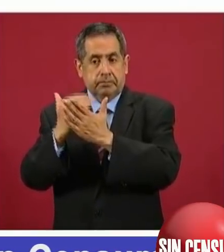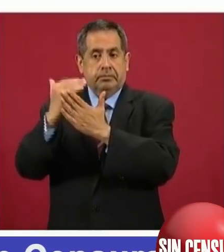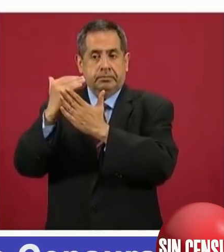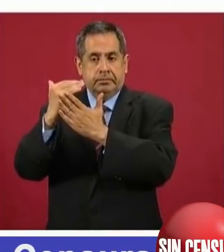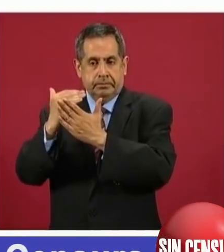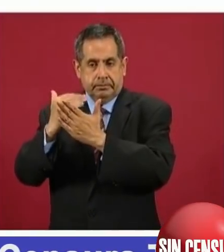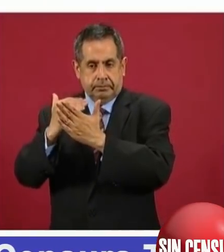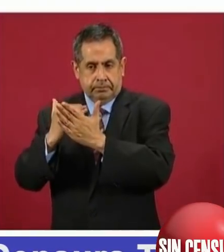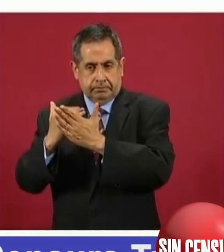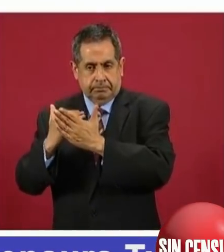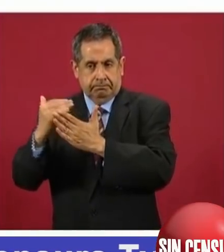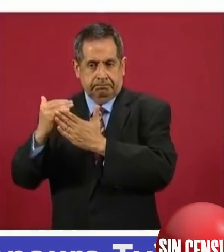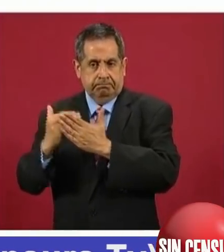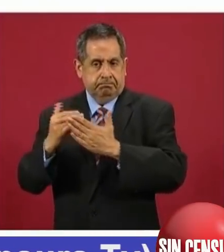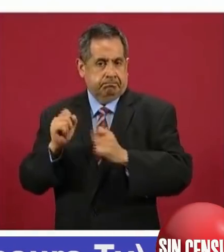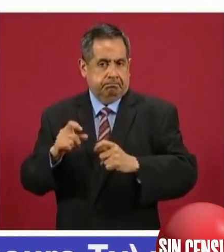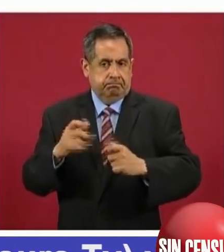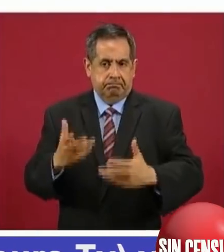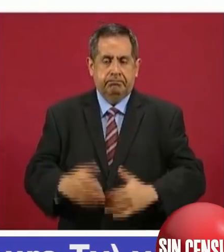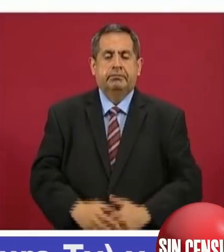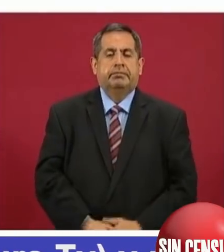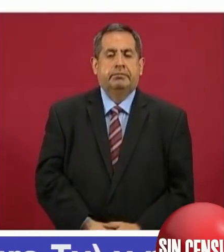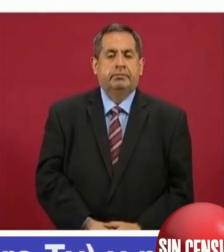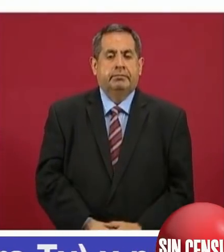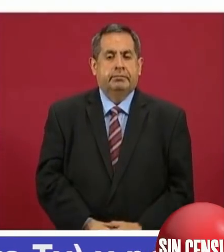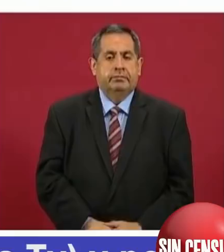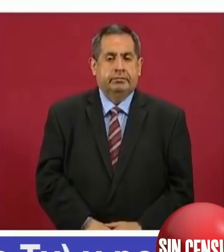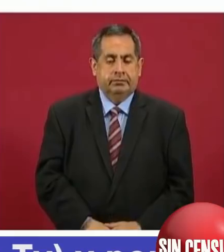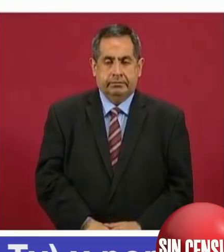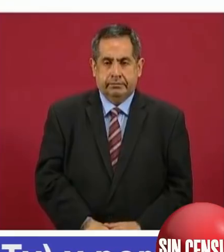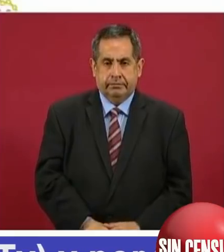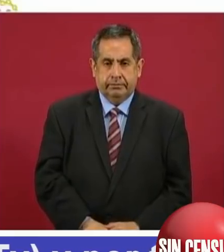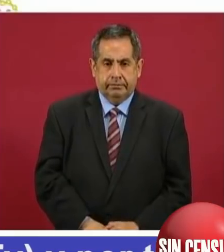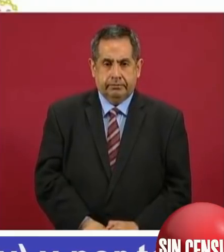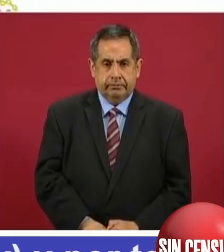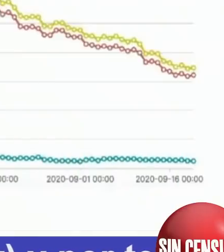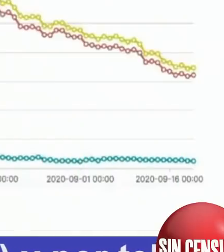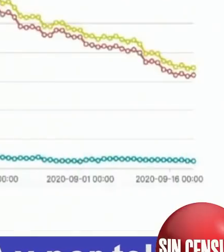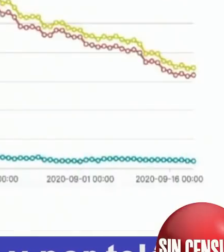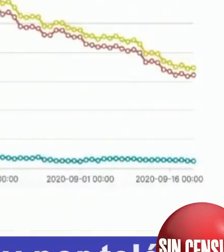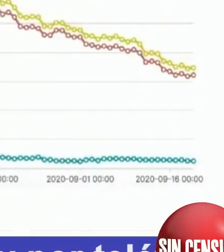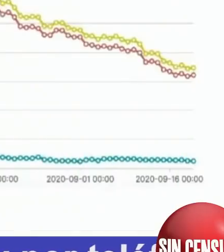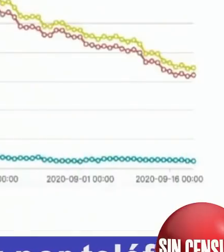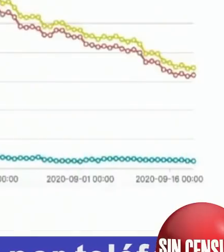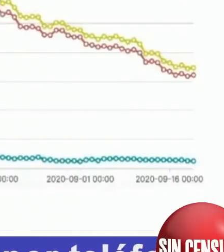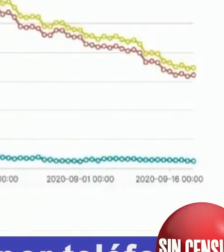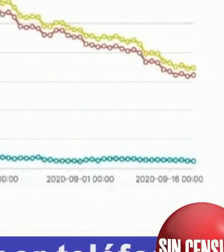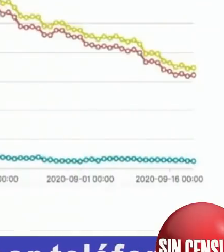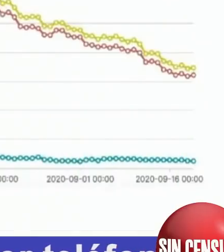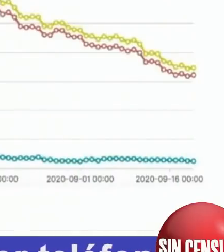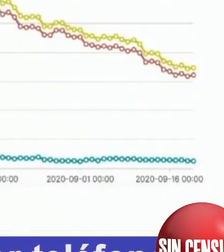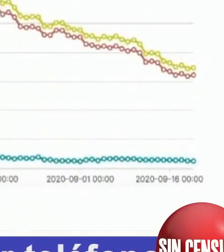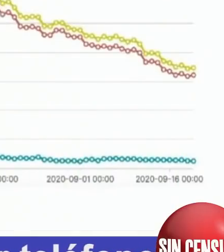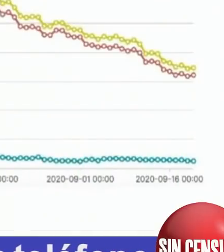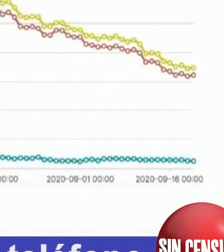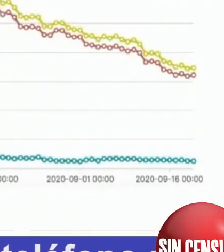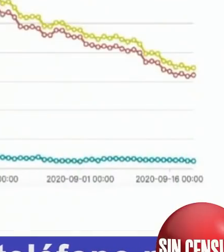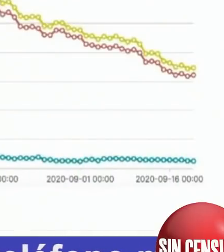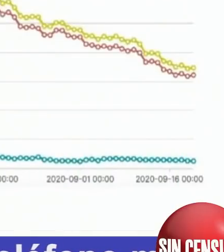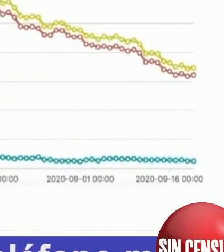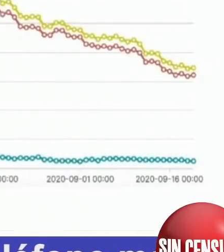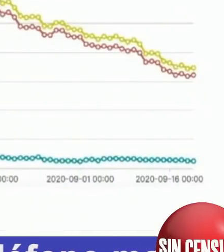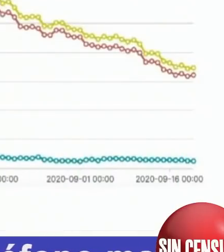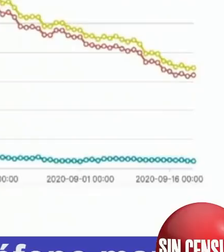ha tenido reducción sostenida. La siguiente, la ocupación hospitalaria, tuvo un periodo más o menos largo de casi un mes en donde